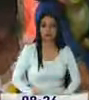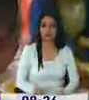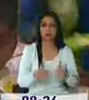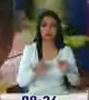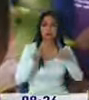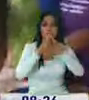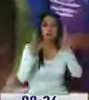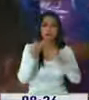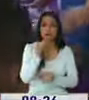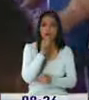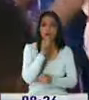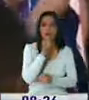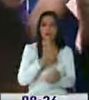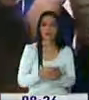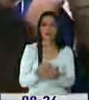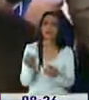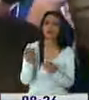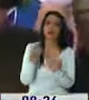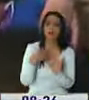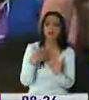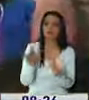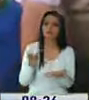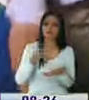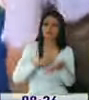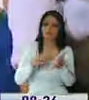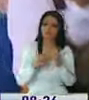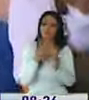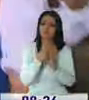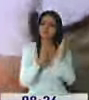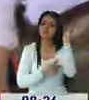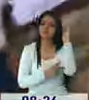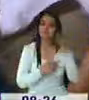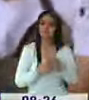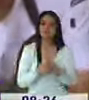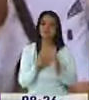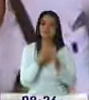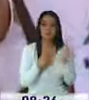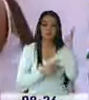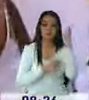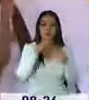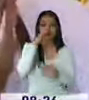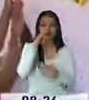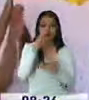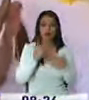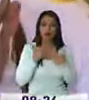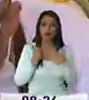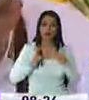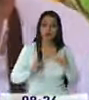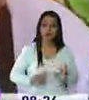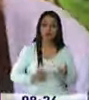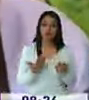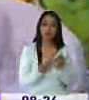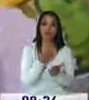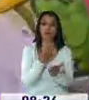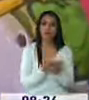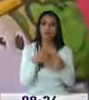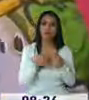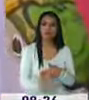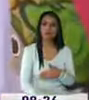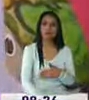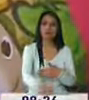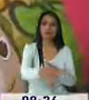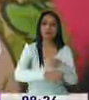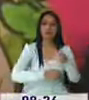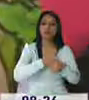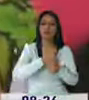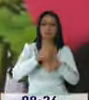privada. Cuéntanos, Mariana, ¿de qué se trata este programa? El programa Niños Saludables es una propuesta que la tenemos a lo largo de todo el año